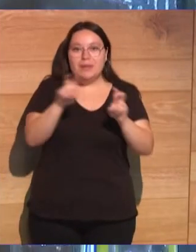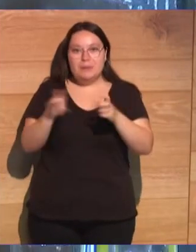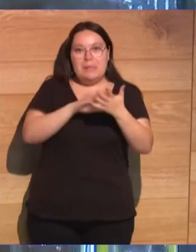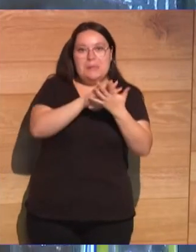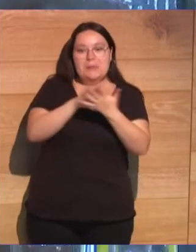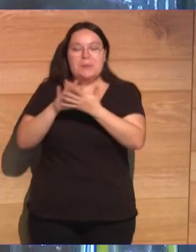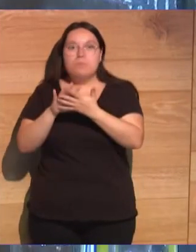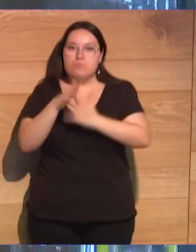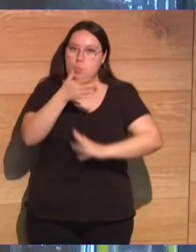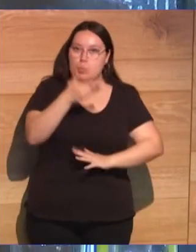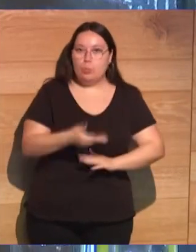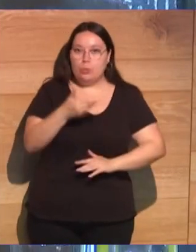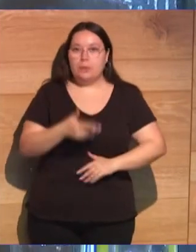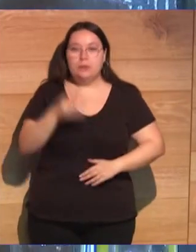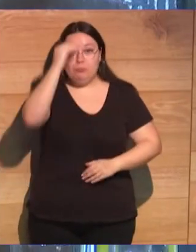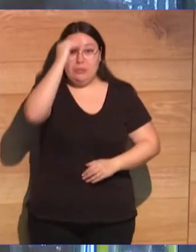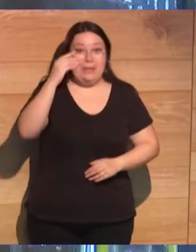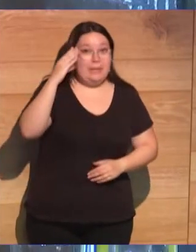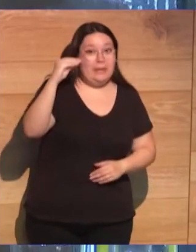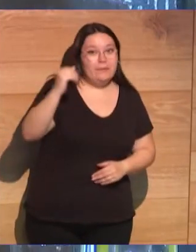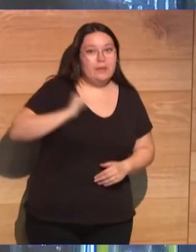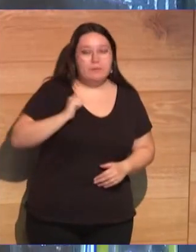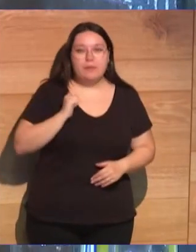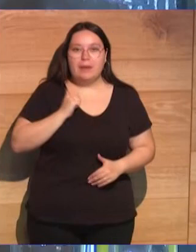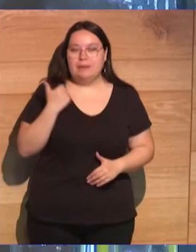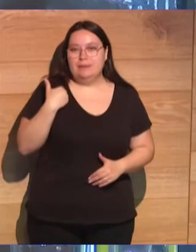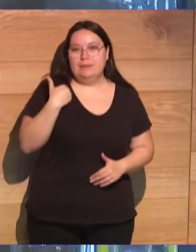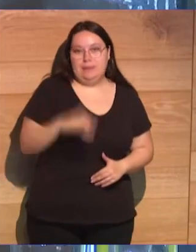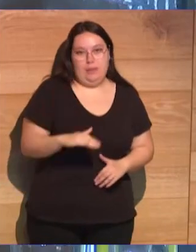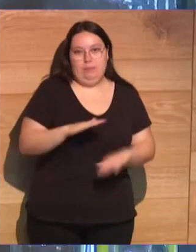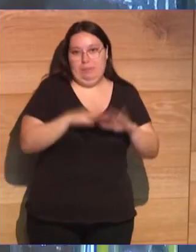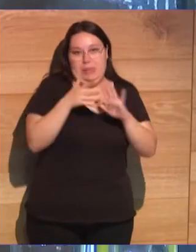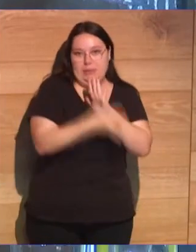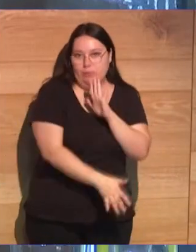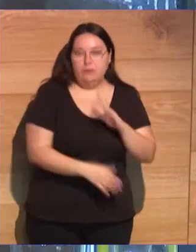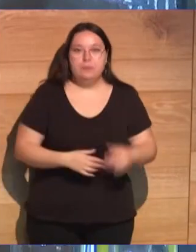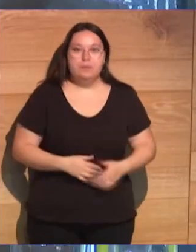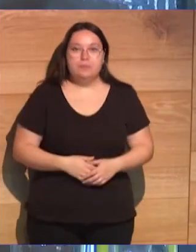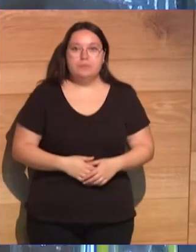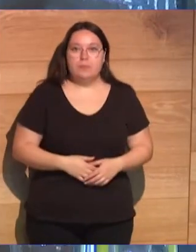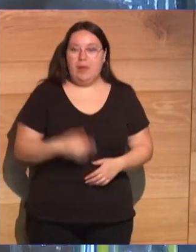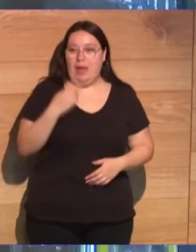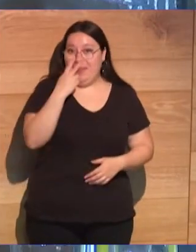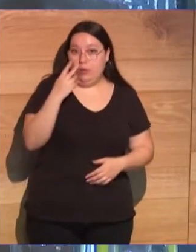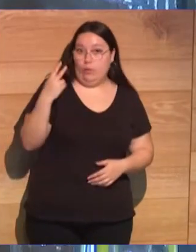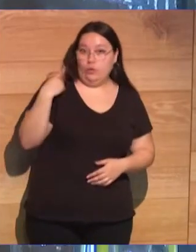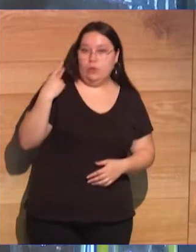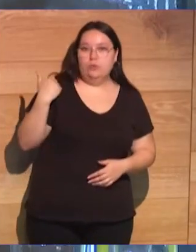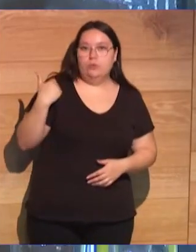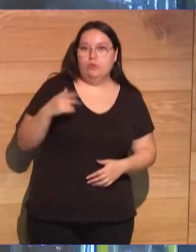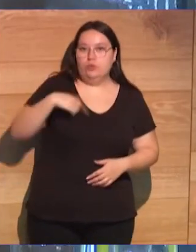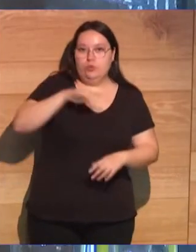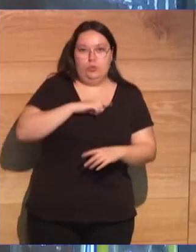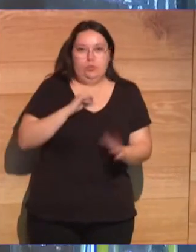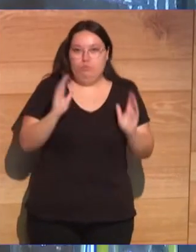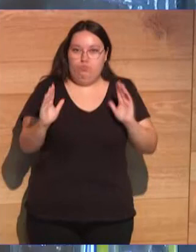muy importantes. Yo creo que la inteligencia artificial ya ha venido para quedarse. O sea, desde hace 2 años estamos viviendo una